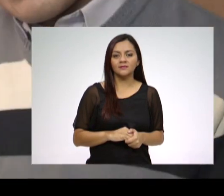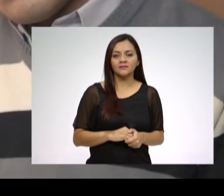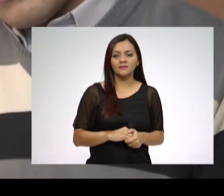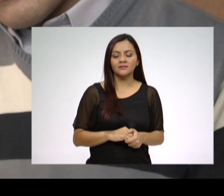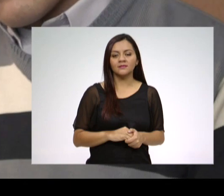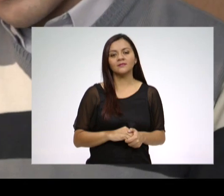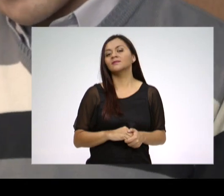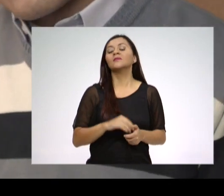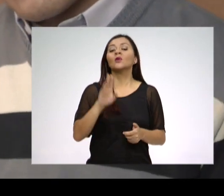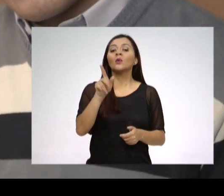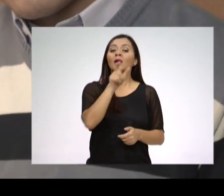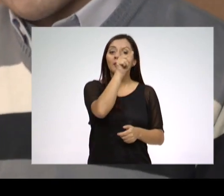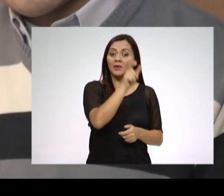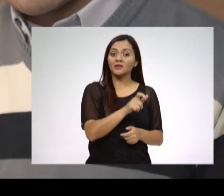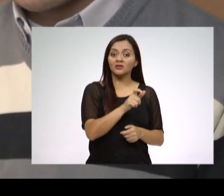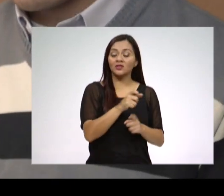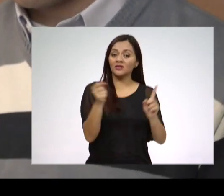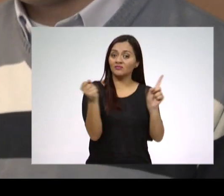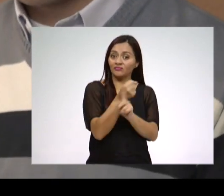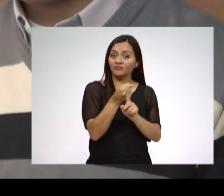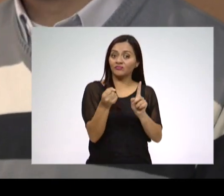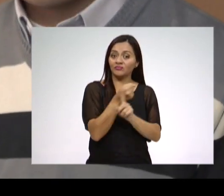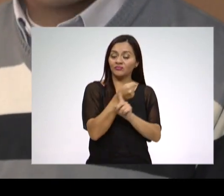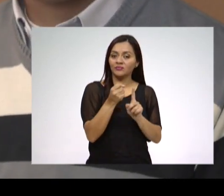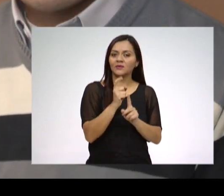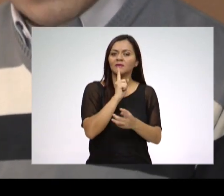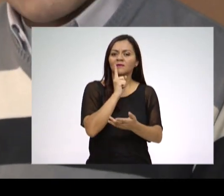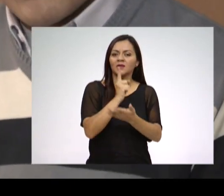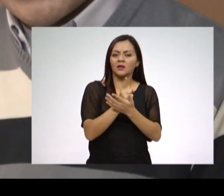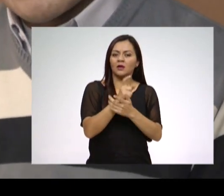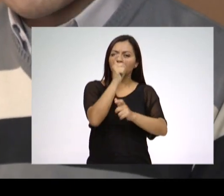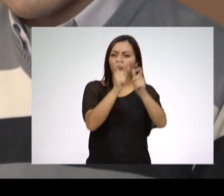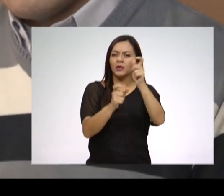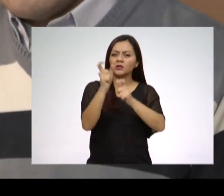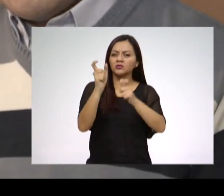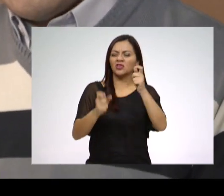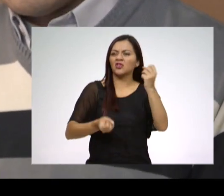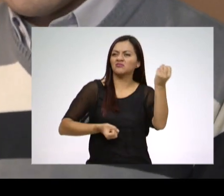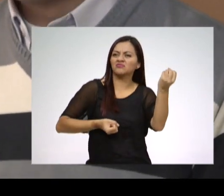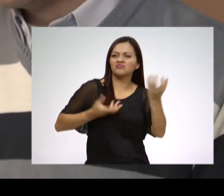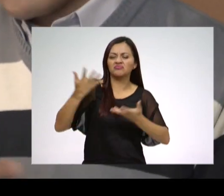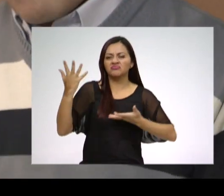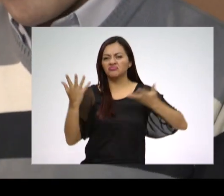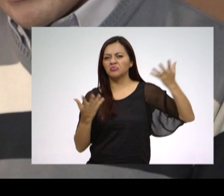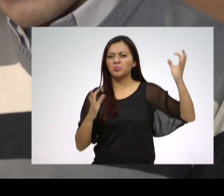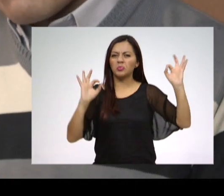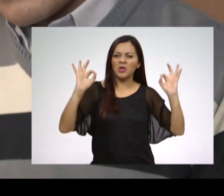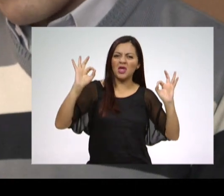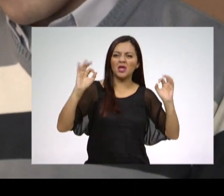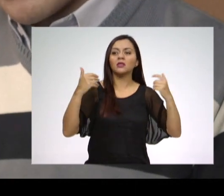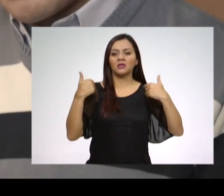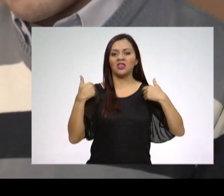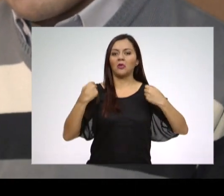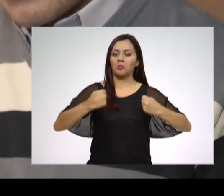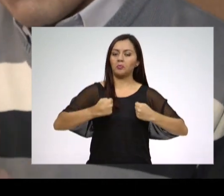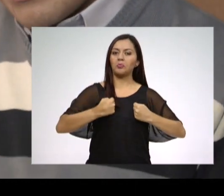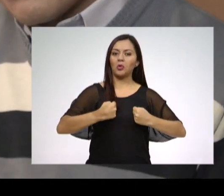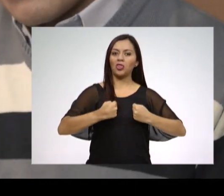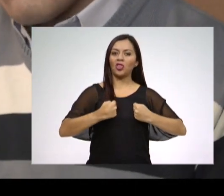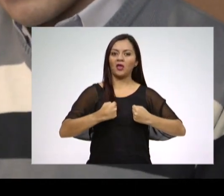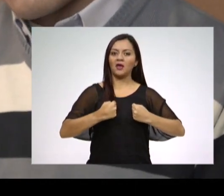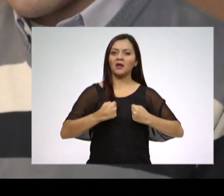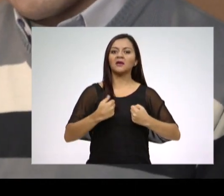La característica de los agresores, pues estos son personas socialmente desenvueltas, tienen mucho poder, tienen poder en